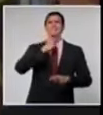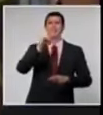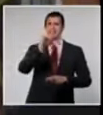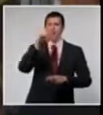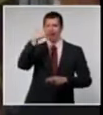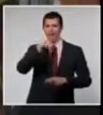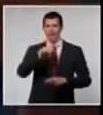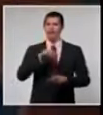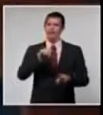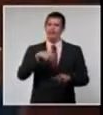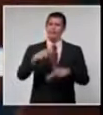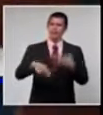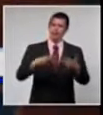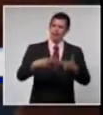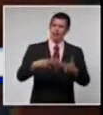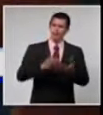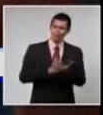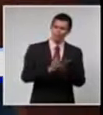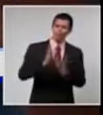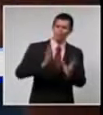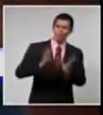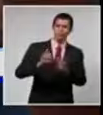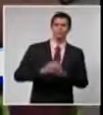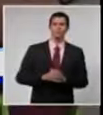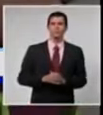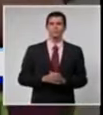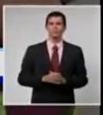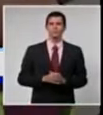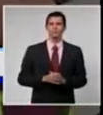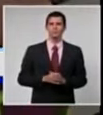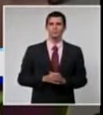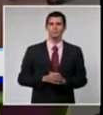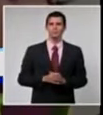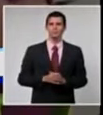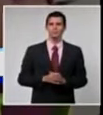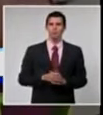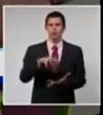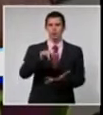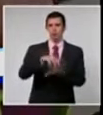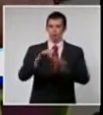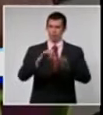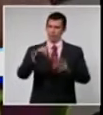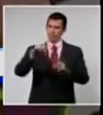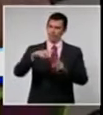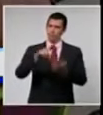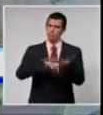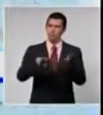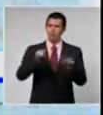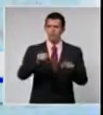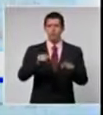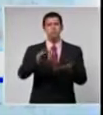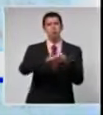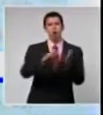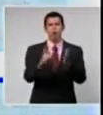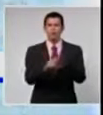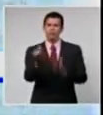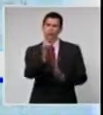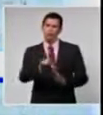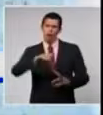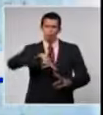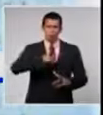En el corazón de la Loma del Chivo, barrio de vastas tradiciones de la ciudad de Guantánamo, el proyecto sociocultural El Patio de Adela